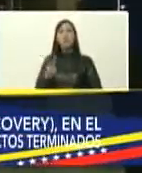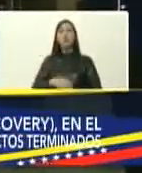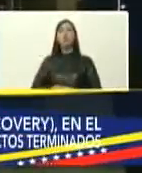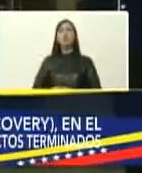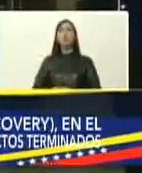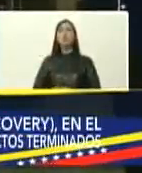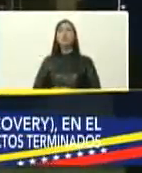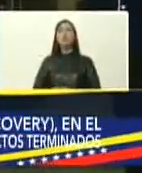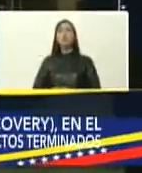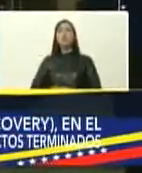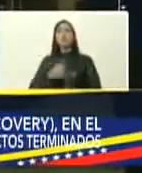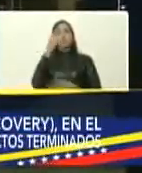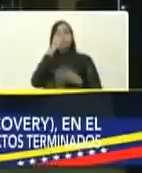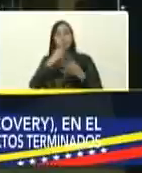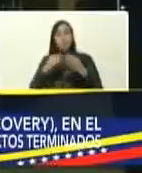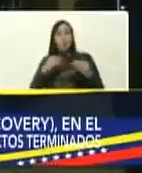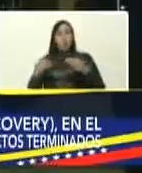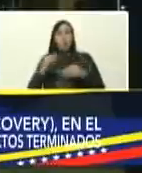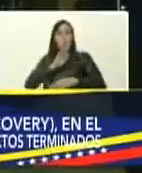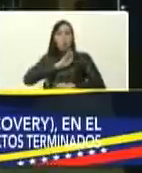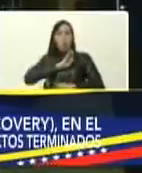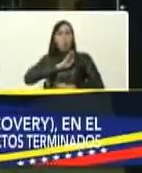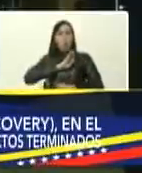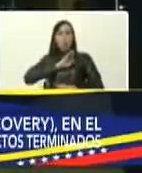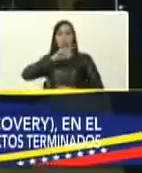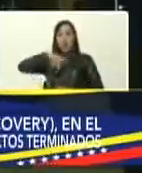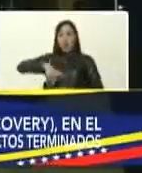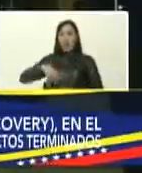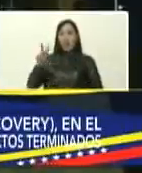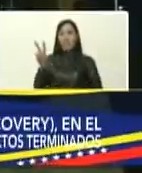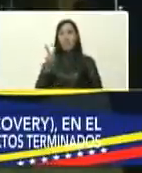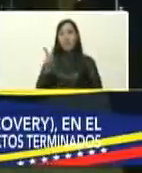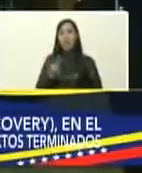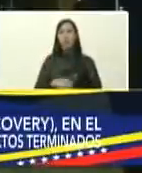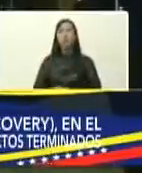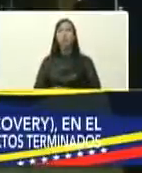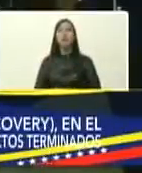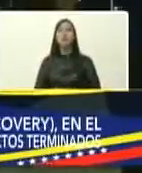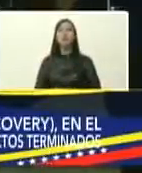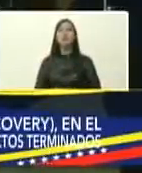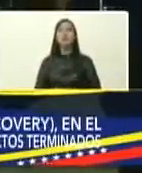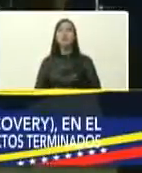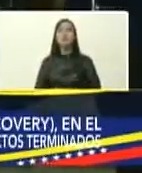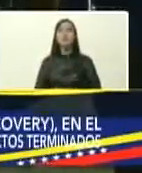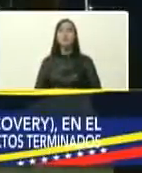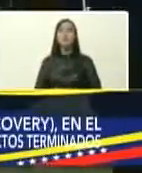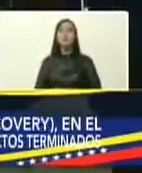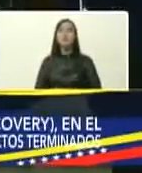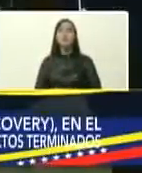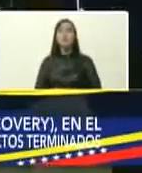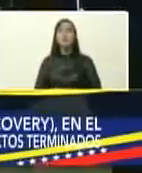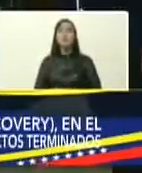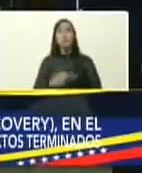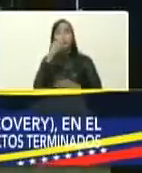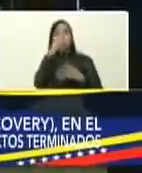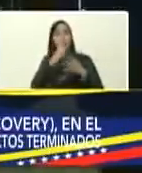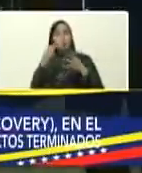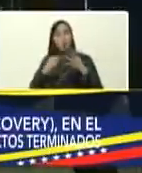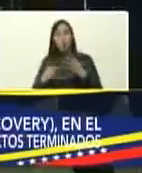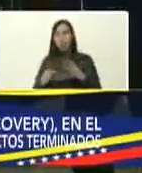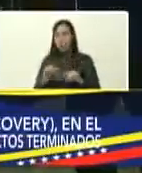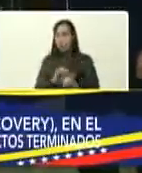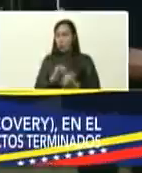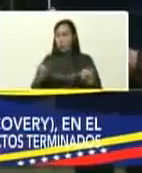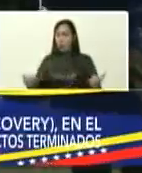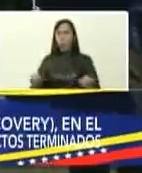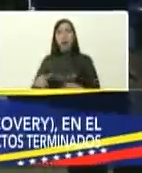materia prima, que digamos es el histórico de exportación de nuestro país, sino además estos productos que son productos terminados de